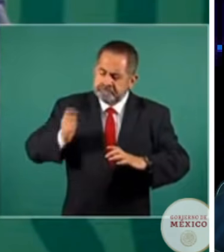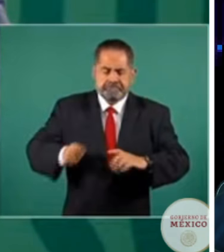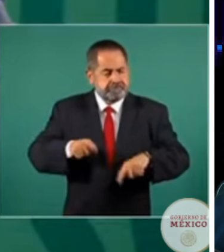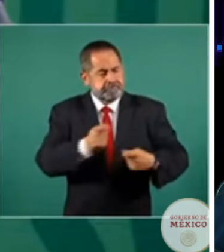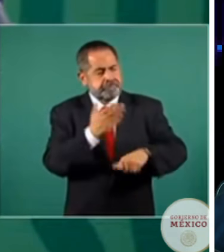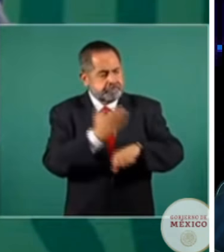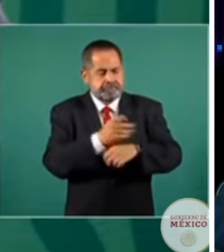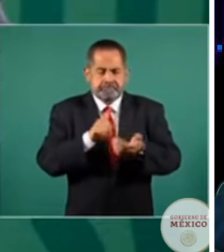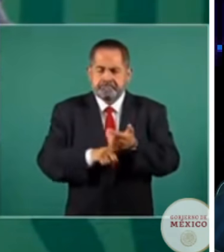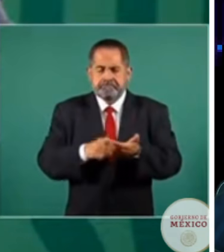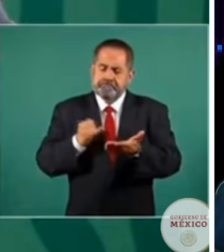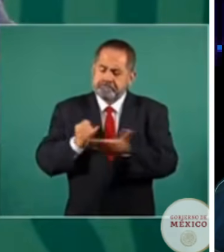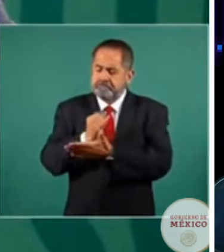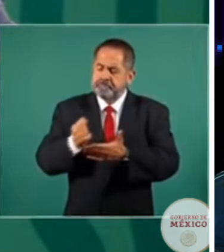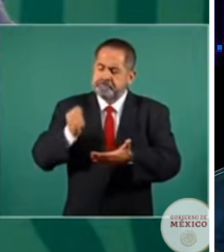¿Cómo